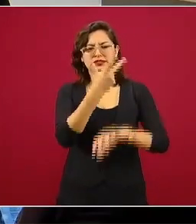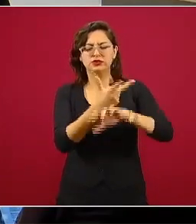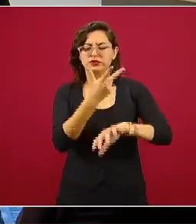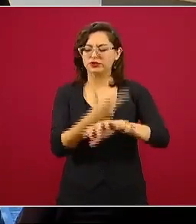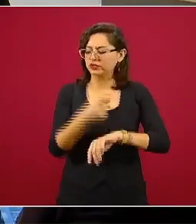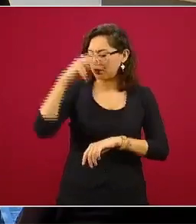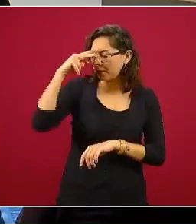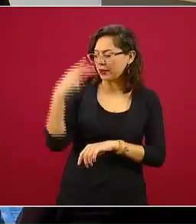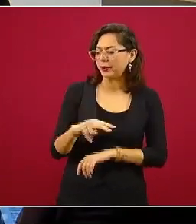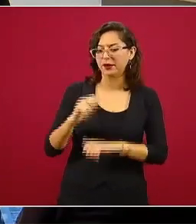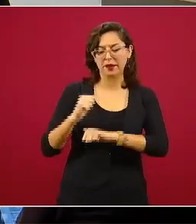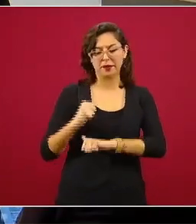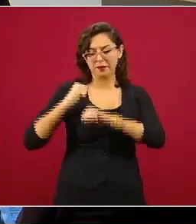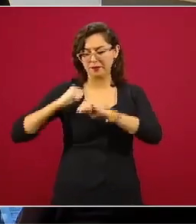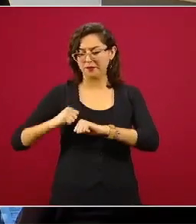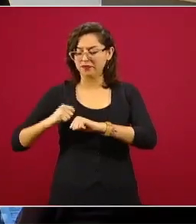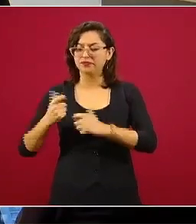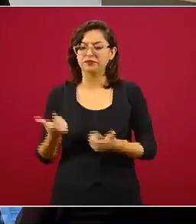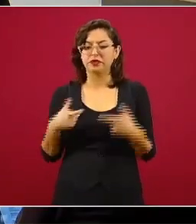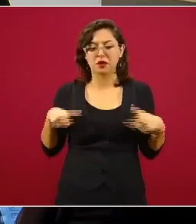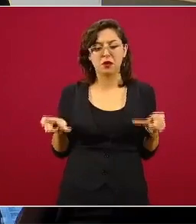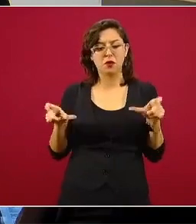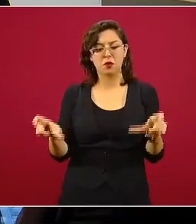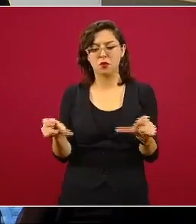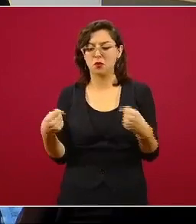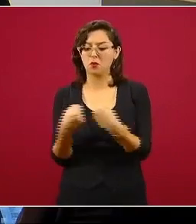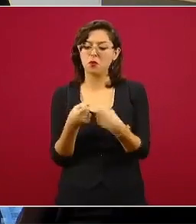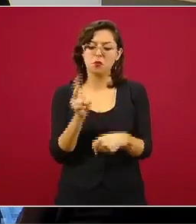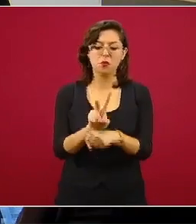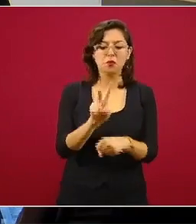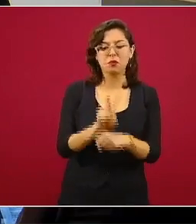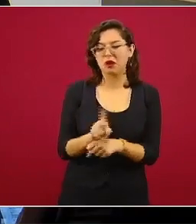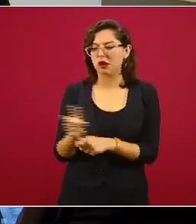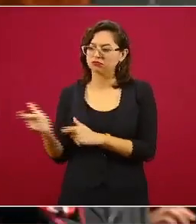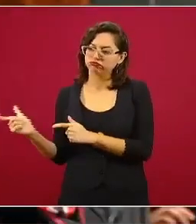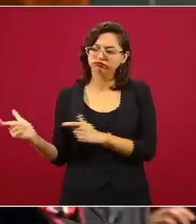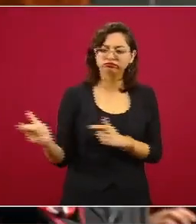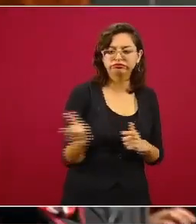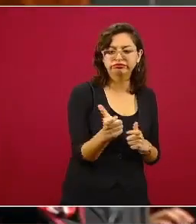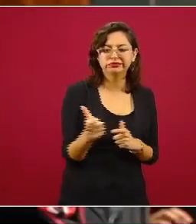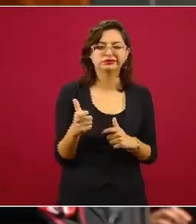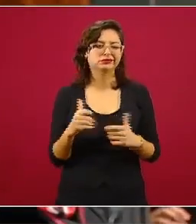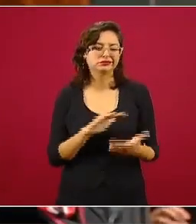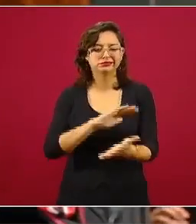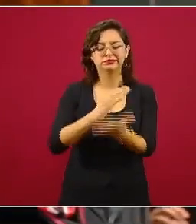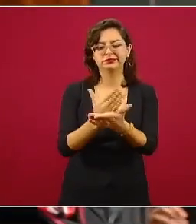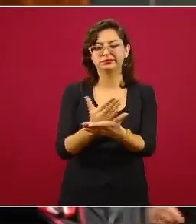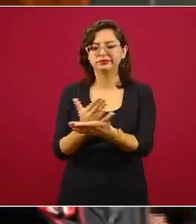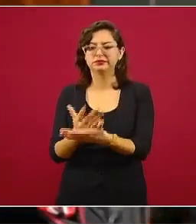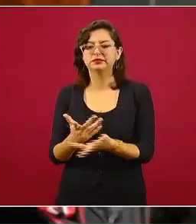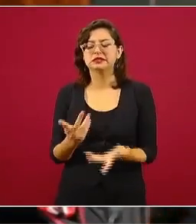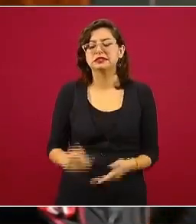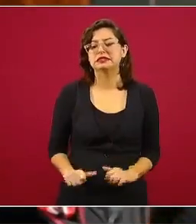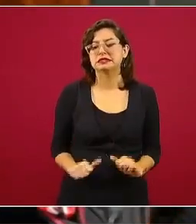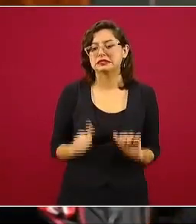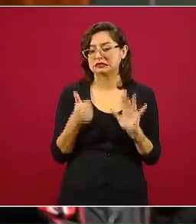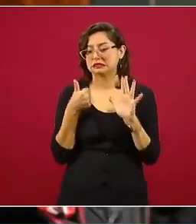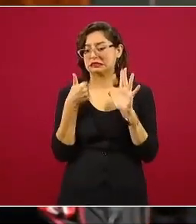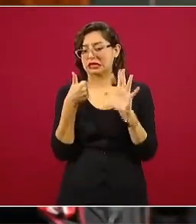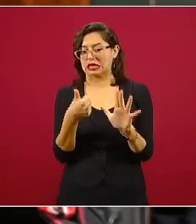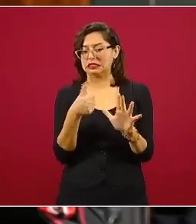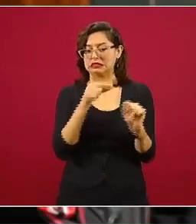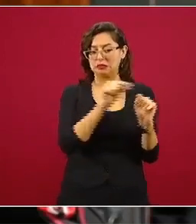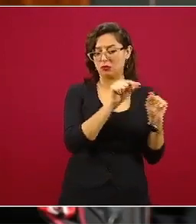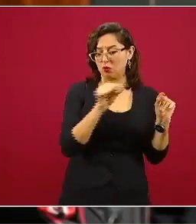acordaron ampliar los puntos de inspección fronteriza para frenar el tráfico de armas, canciller. Se habla de que pasarán de 6 a 20